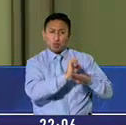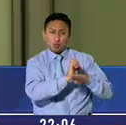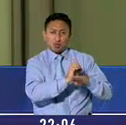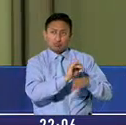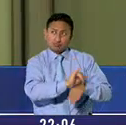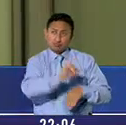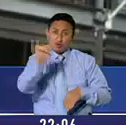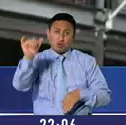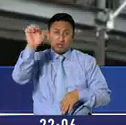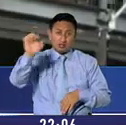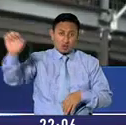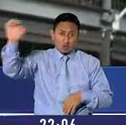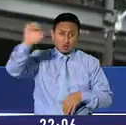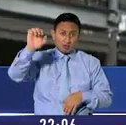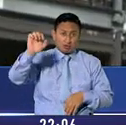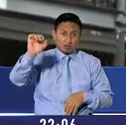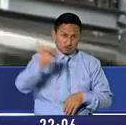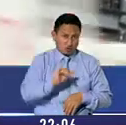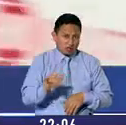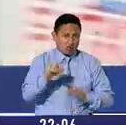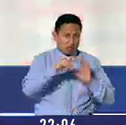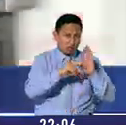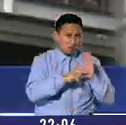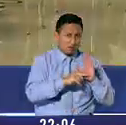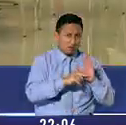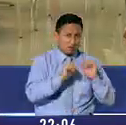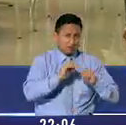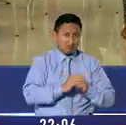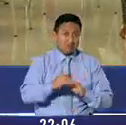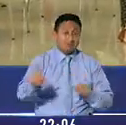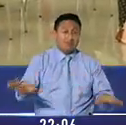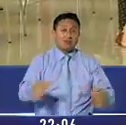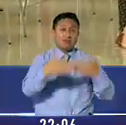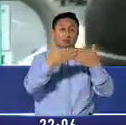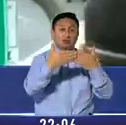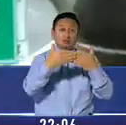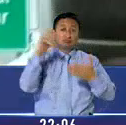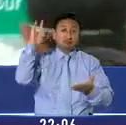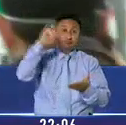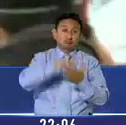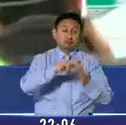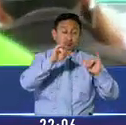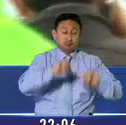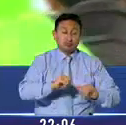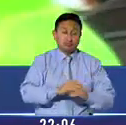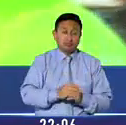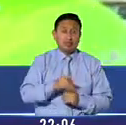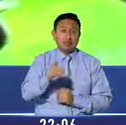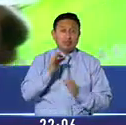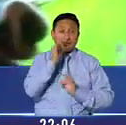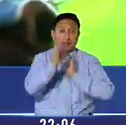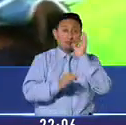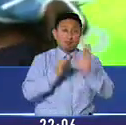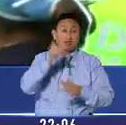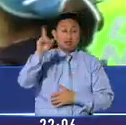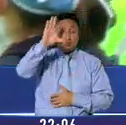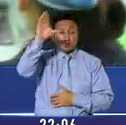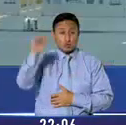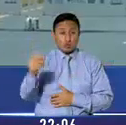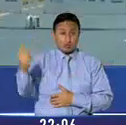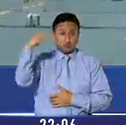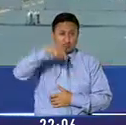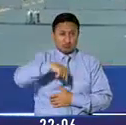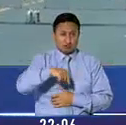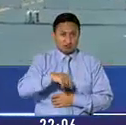cerrar fronteras aéreas y terrestres para evitar que el virus proveniente de Sudáfrica ingrese. Y hay que hacer todo lo posible y